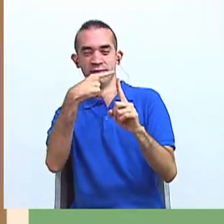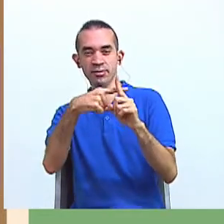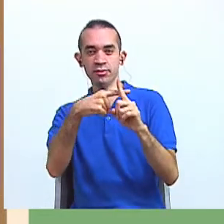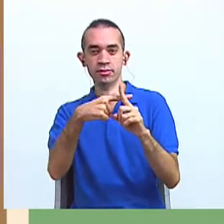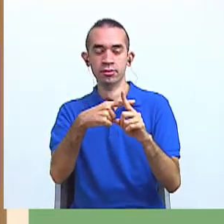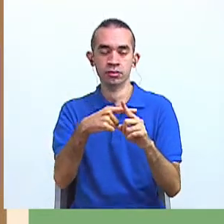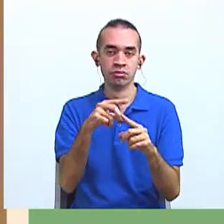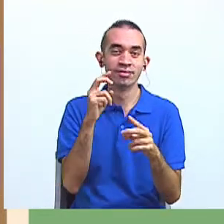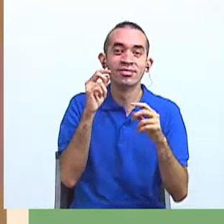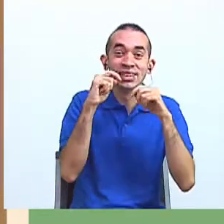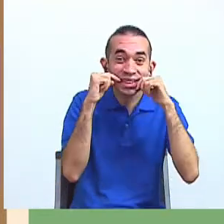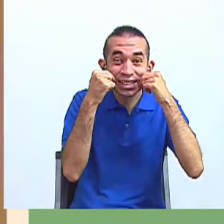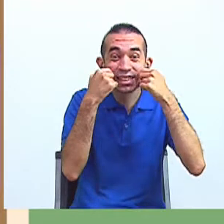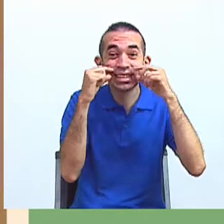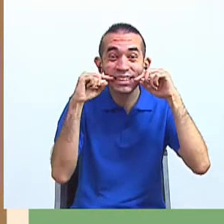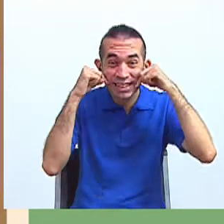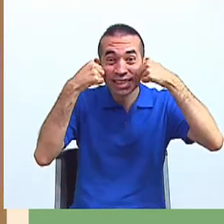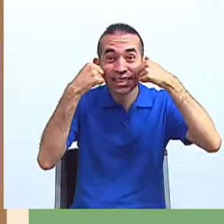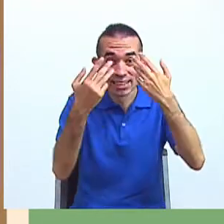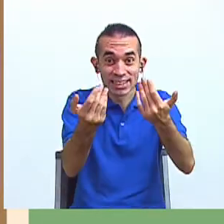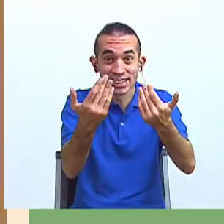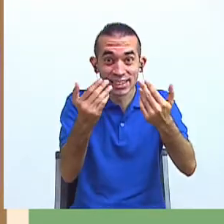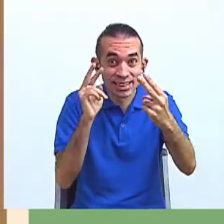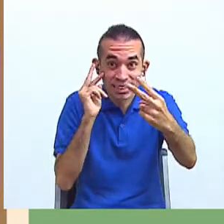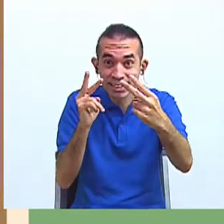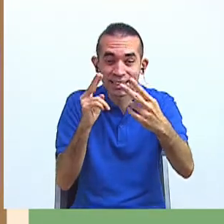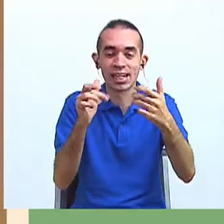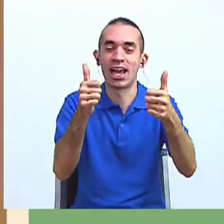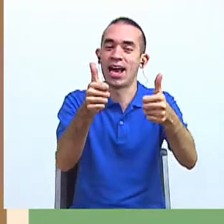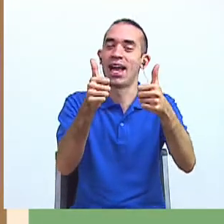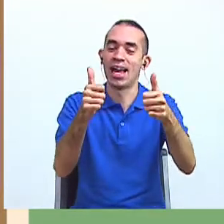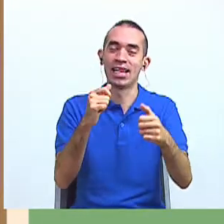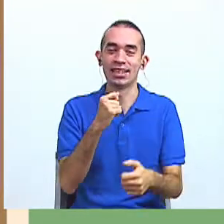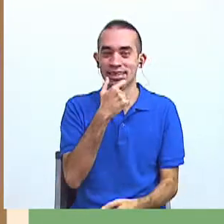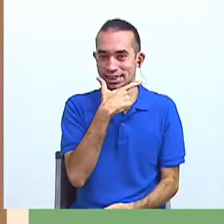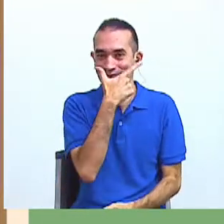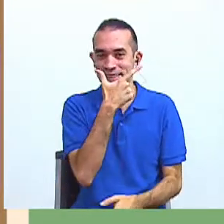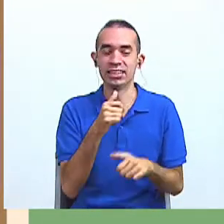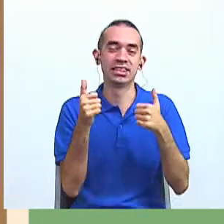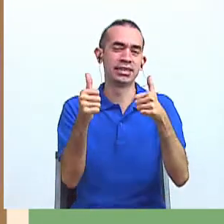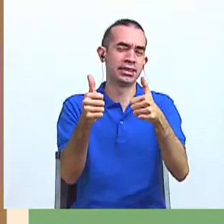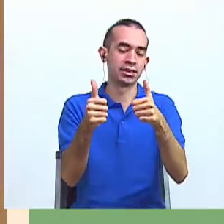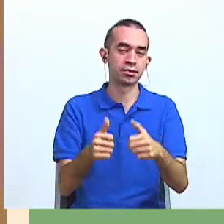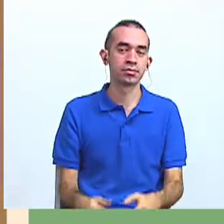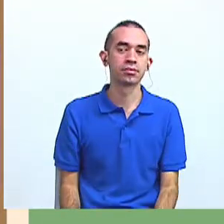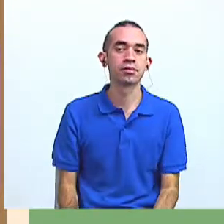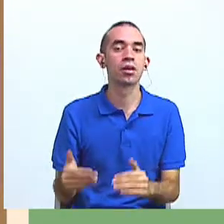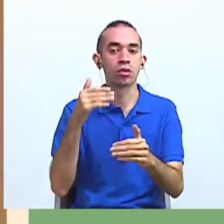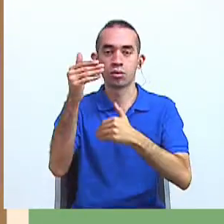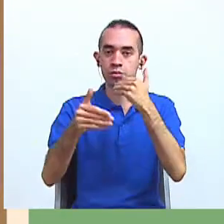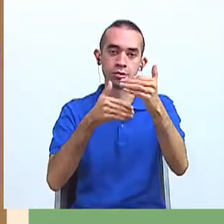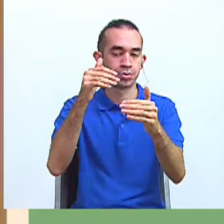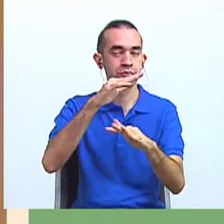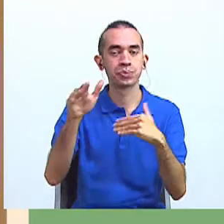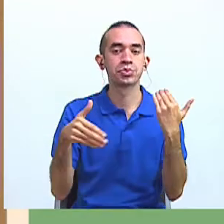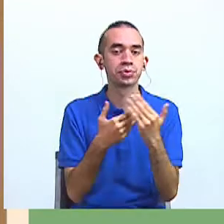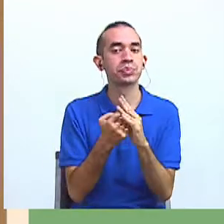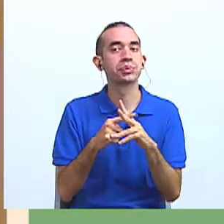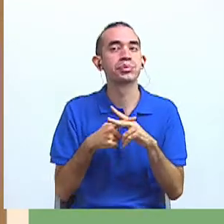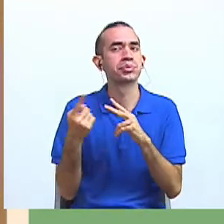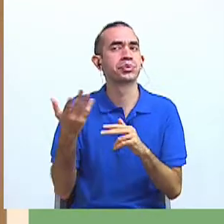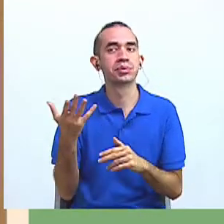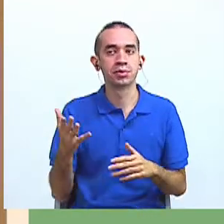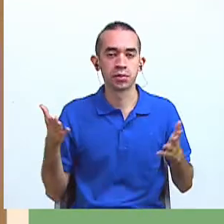que para ver esa sonrisa allá en casa, sí, una linda sonrisa. A ver, ánimo. Todo proceso inicia con eso, con